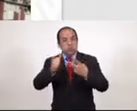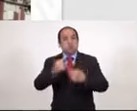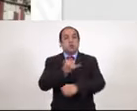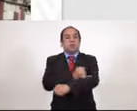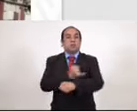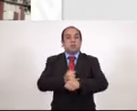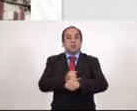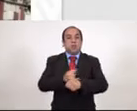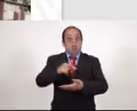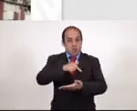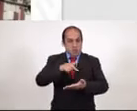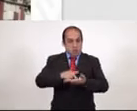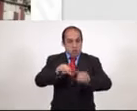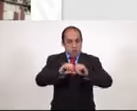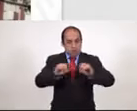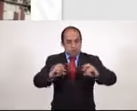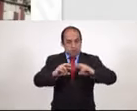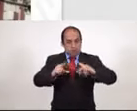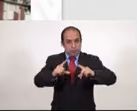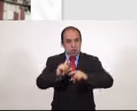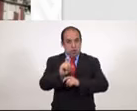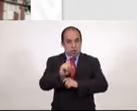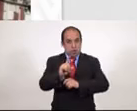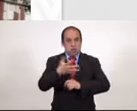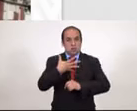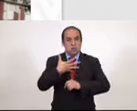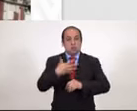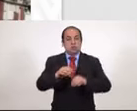fuga, tenemos tubería de concreto